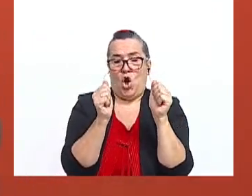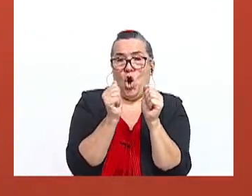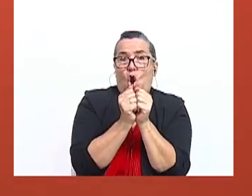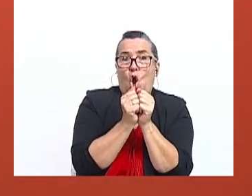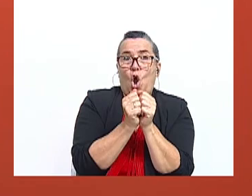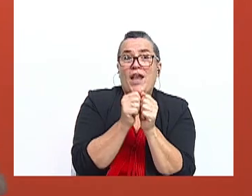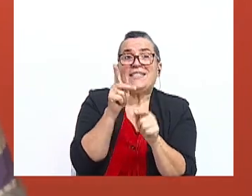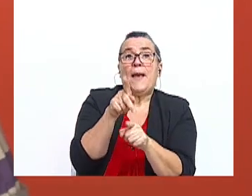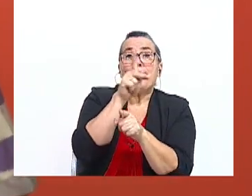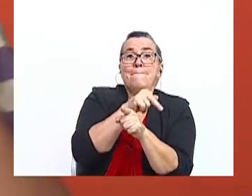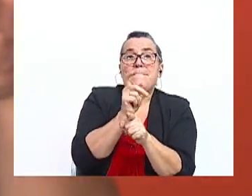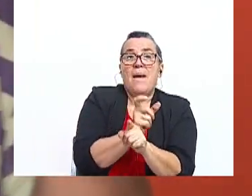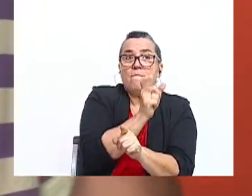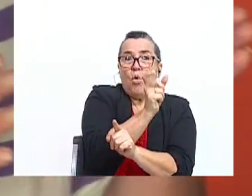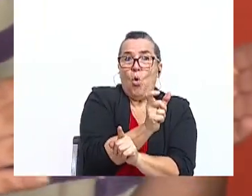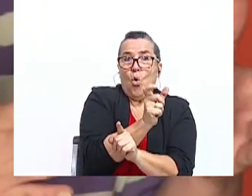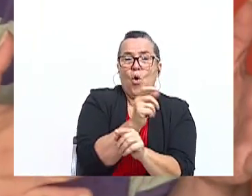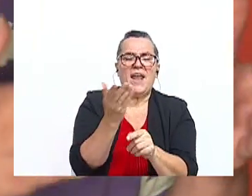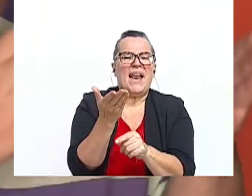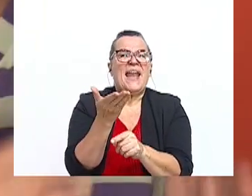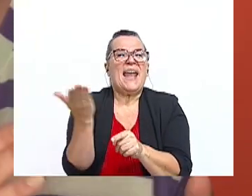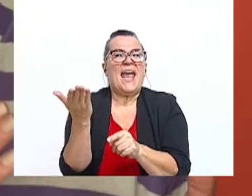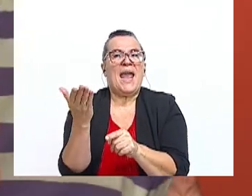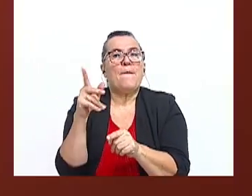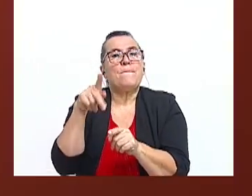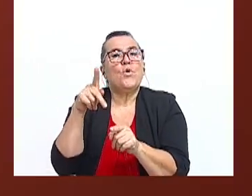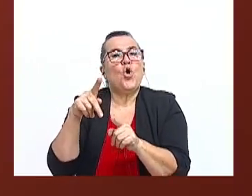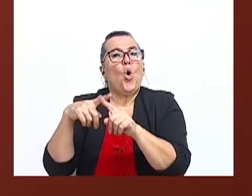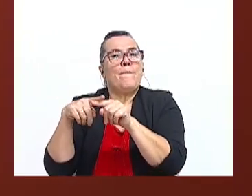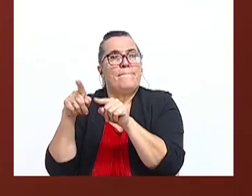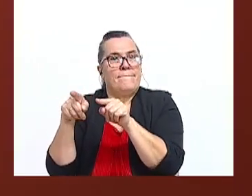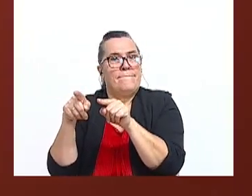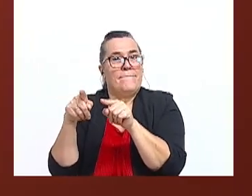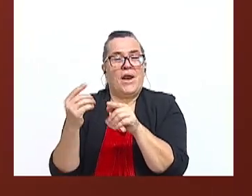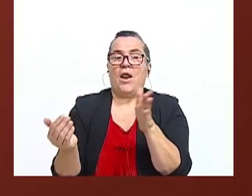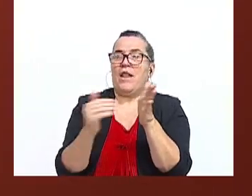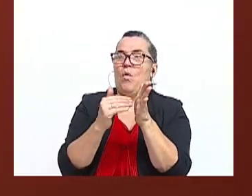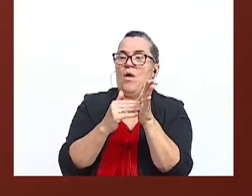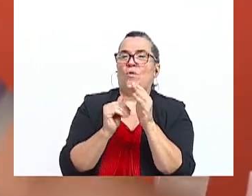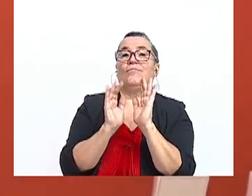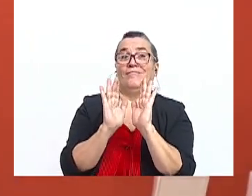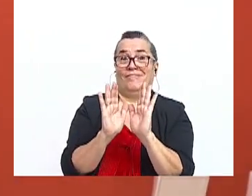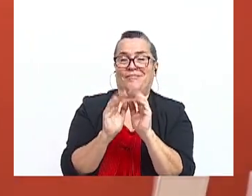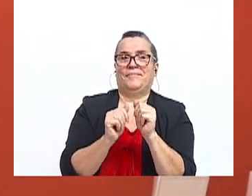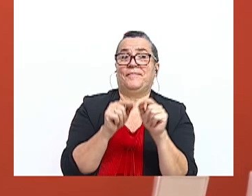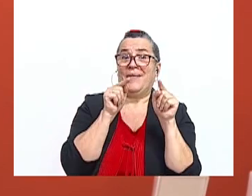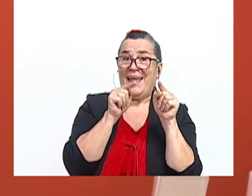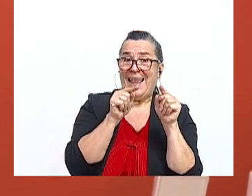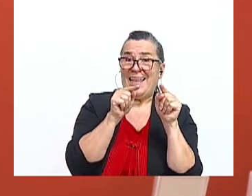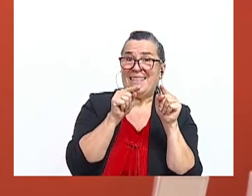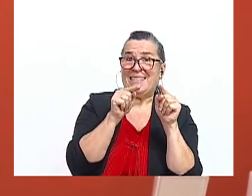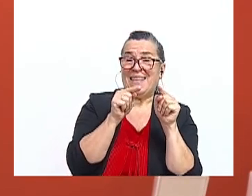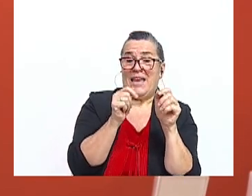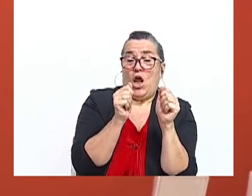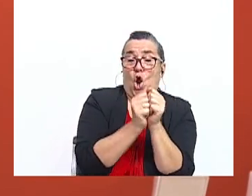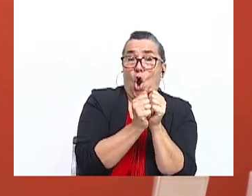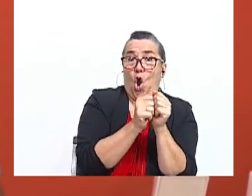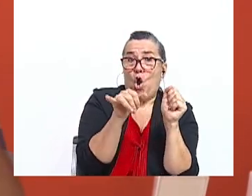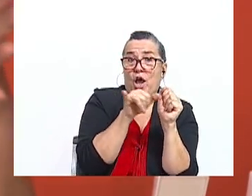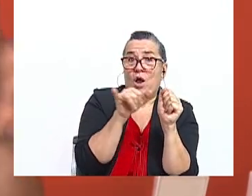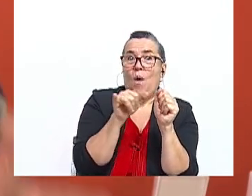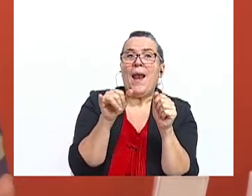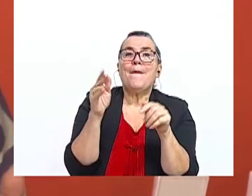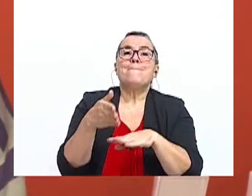preposición y el qué es un pronombre relativo. ¡Va de nuevo! En este caso, con es